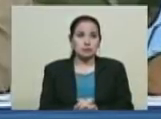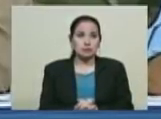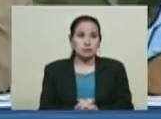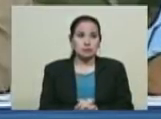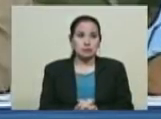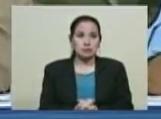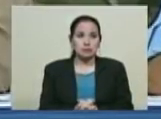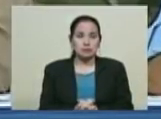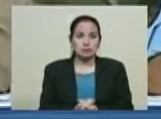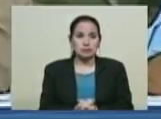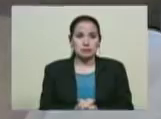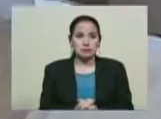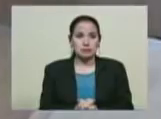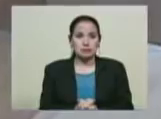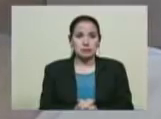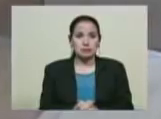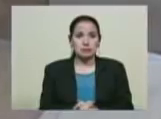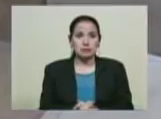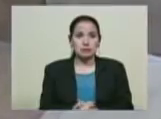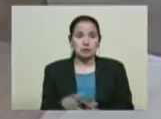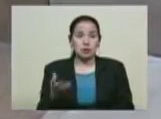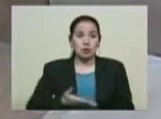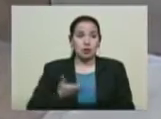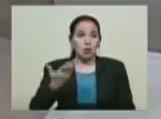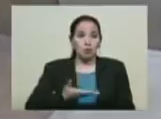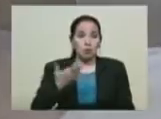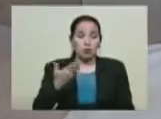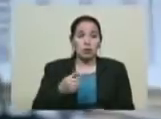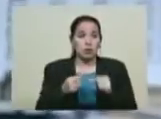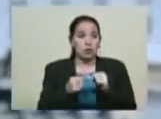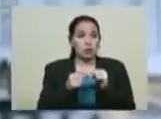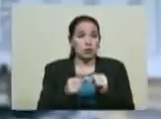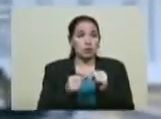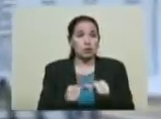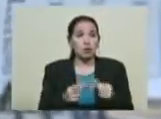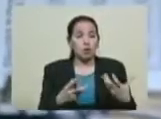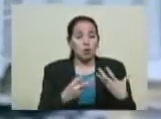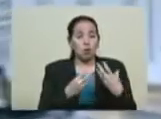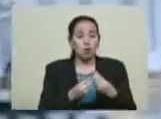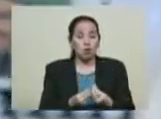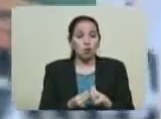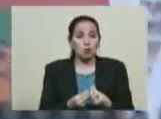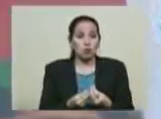Aprobado. Esto es muy importante. ¿Por qué es muy importante?